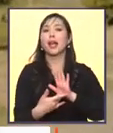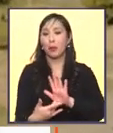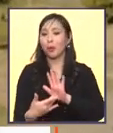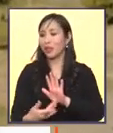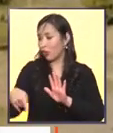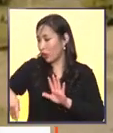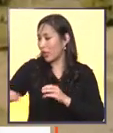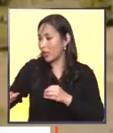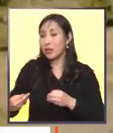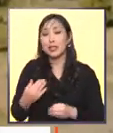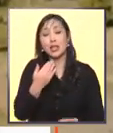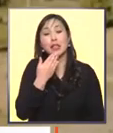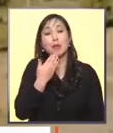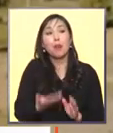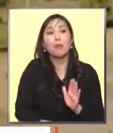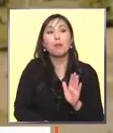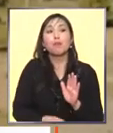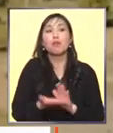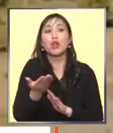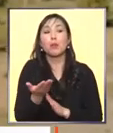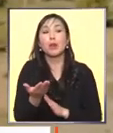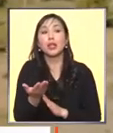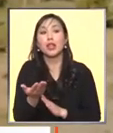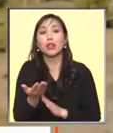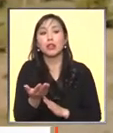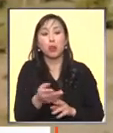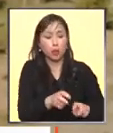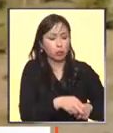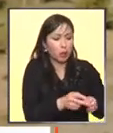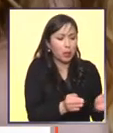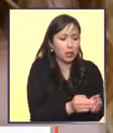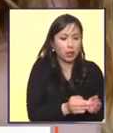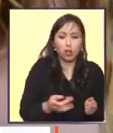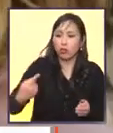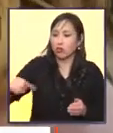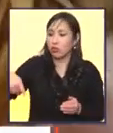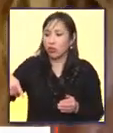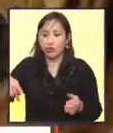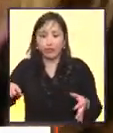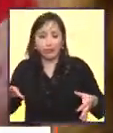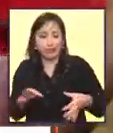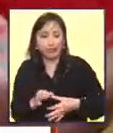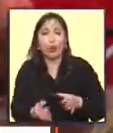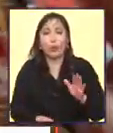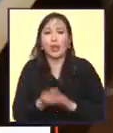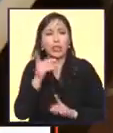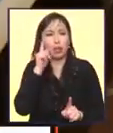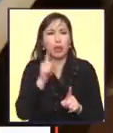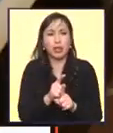y también para aumentar los márgenes de pequeños agricultores agroecológicos y nosotros. Ese es el objetivo principal.